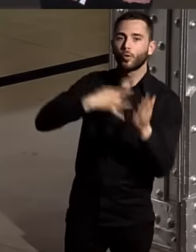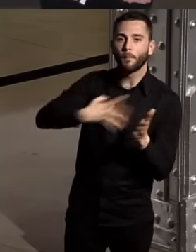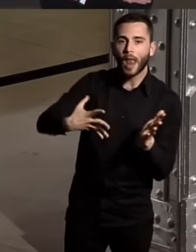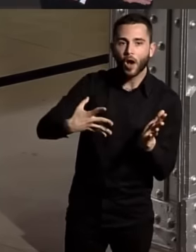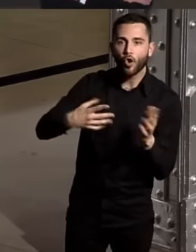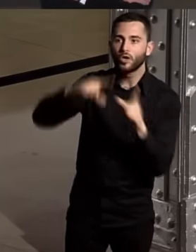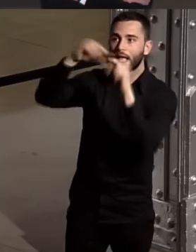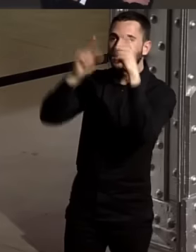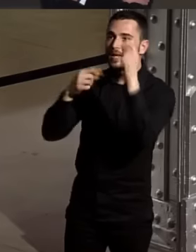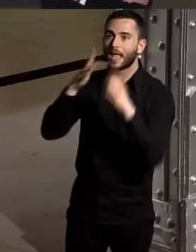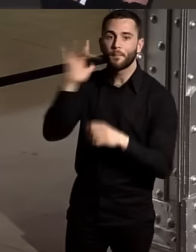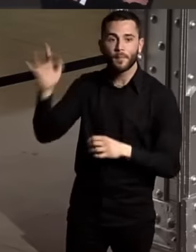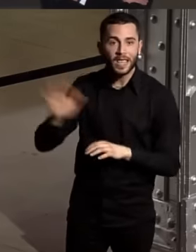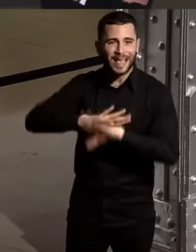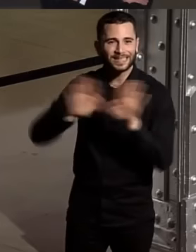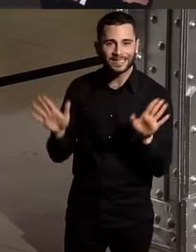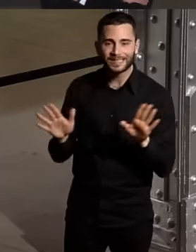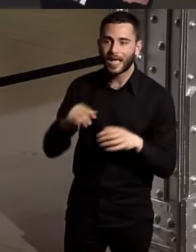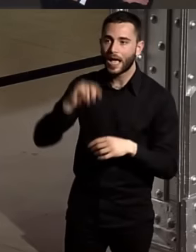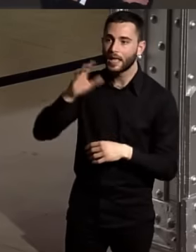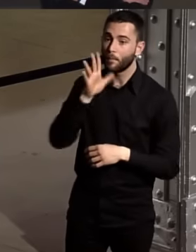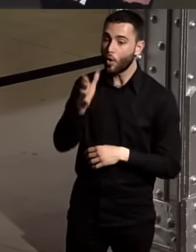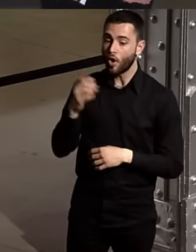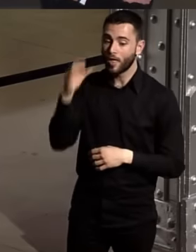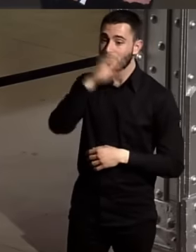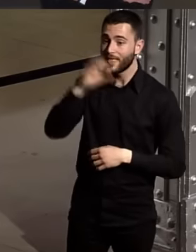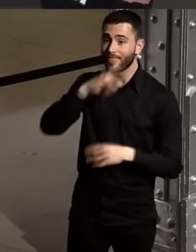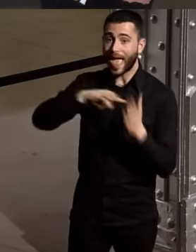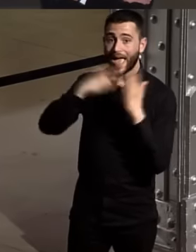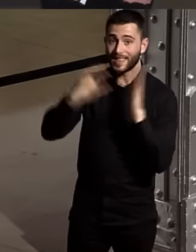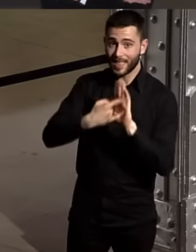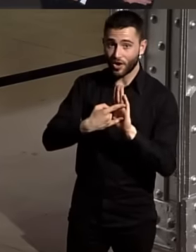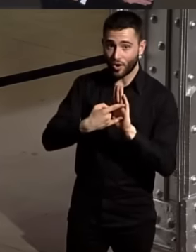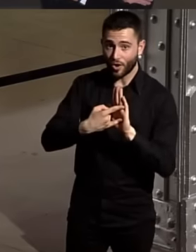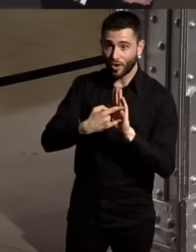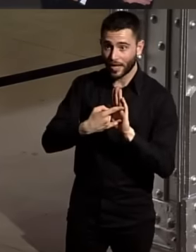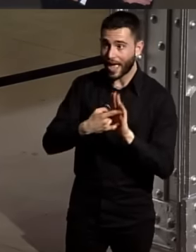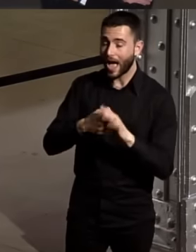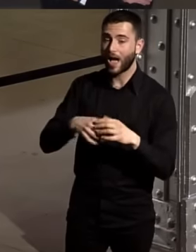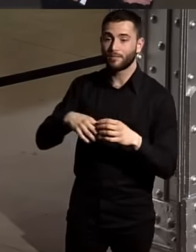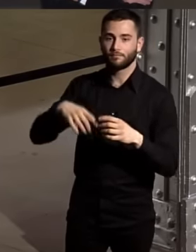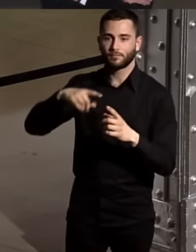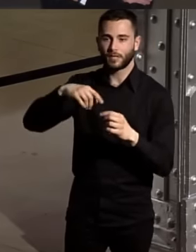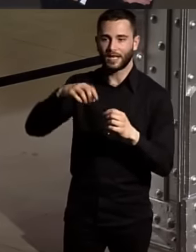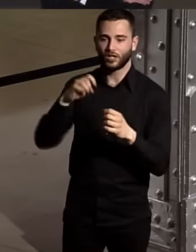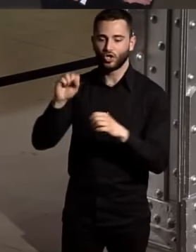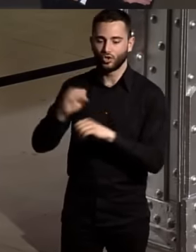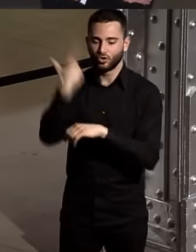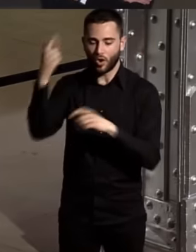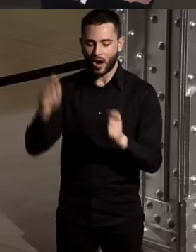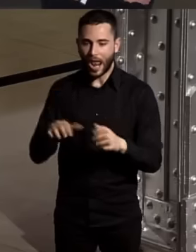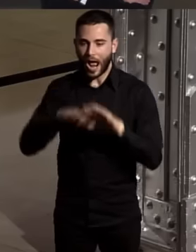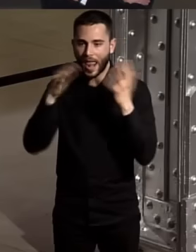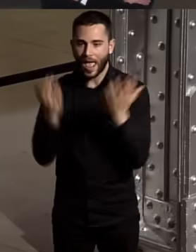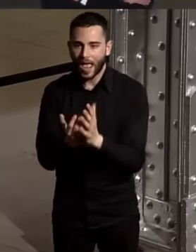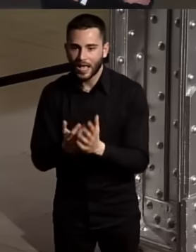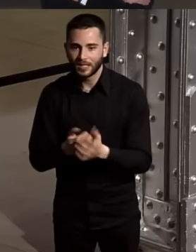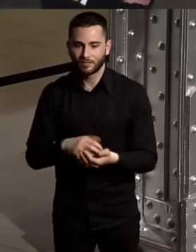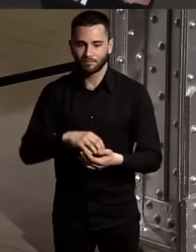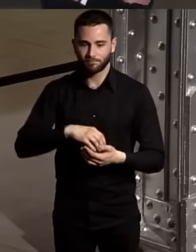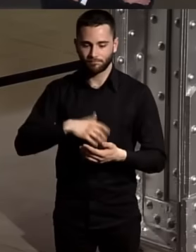brillan ya está y gracias a la ciencia la tecnología te permite ver planetas extrasolares quasars entender que se está